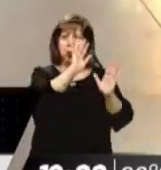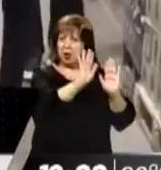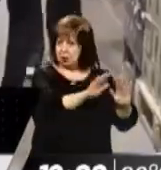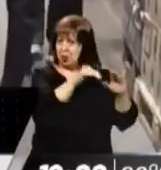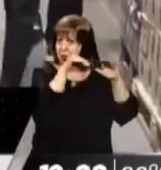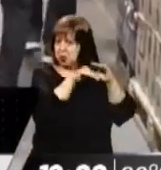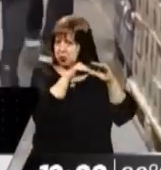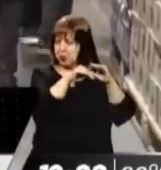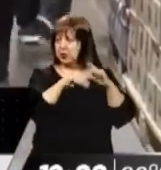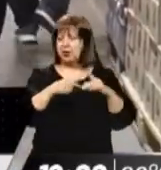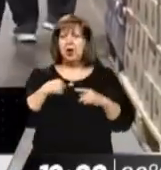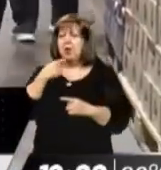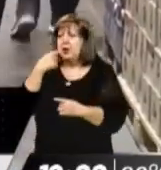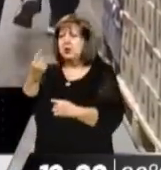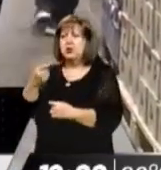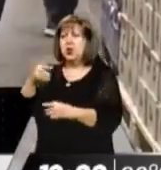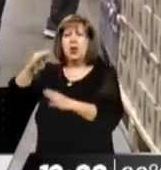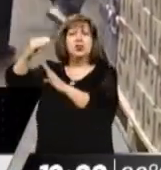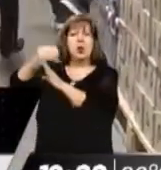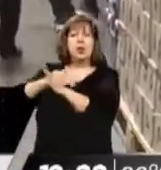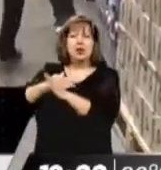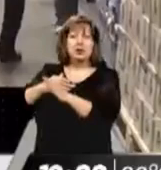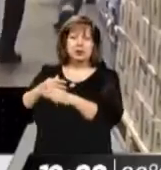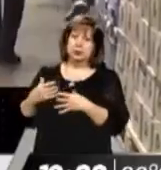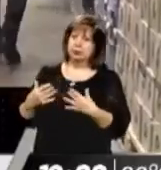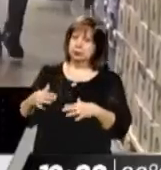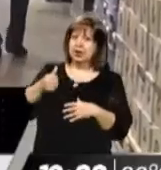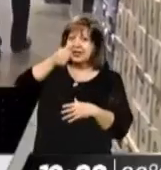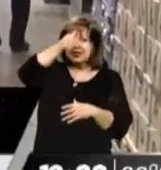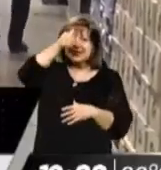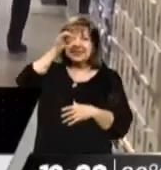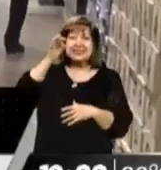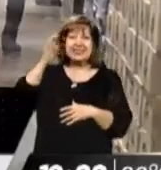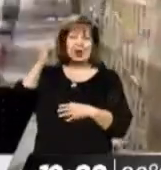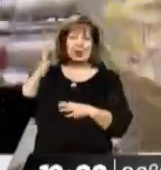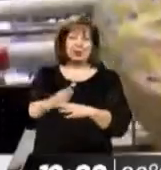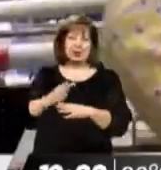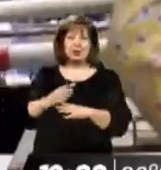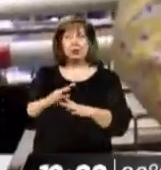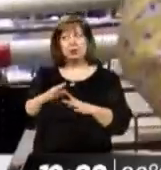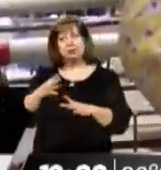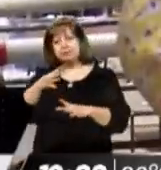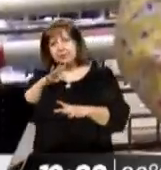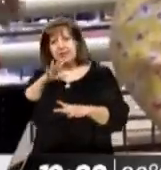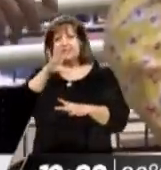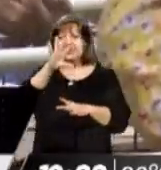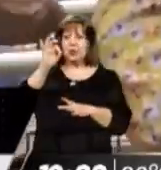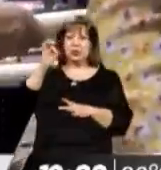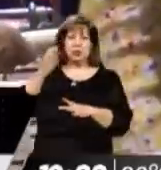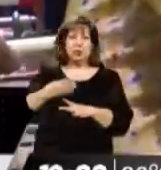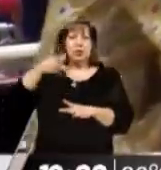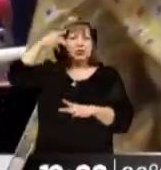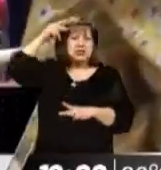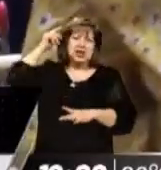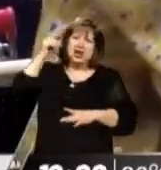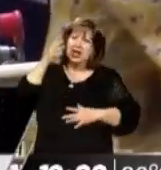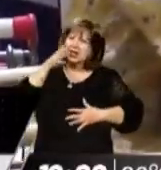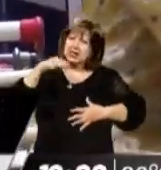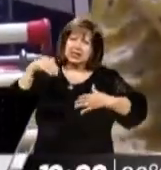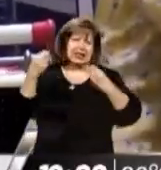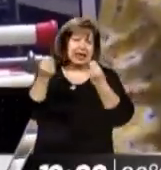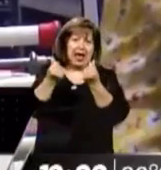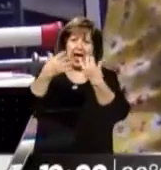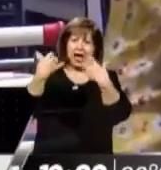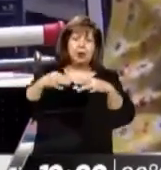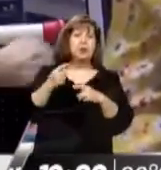un 60% menos según el producto. Ajá. Según el producto, pero en general en promedio un 50% menos. Y en Chile es muy caro todo porque la mayoría se